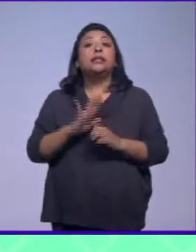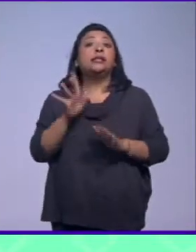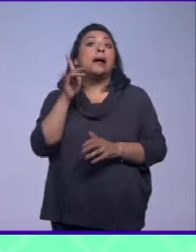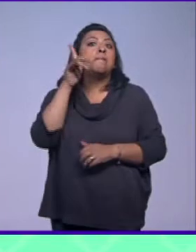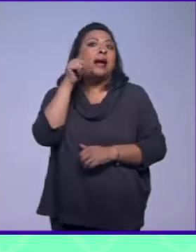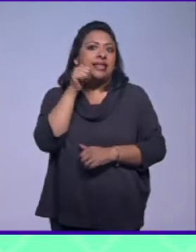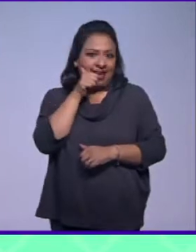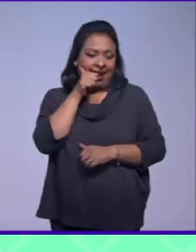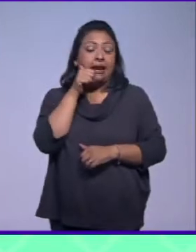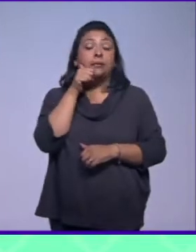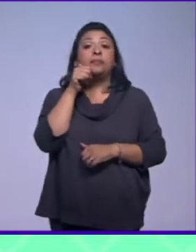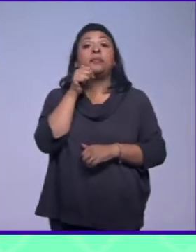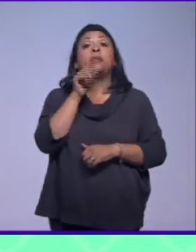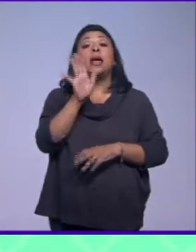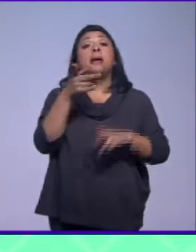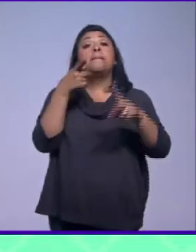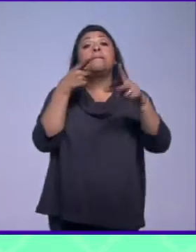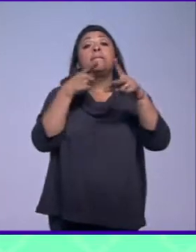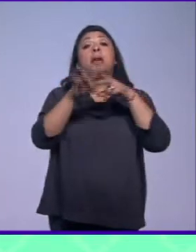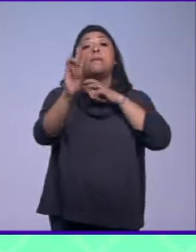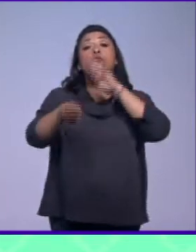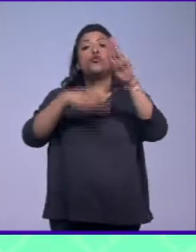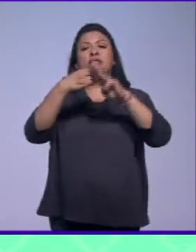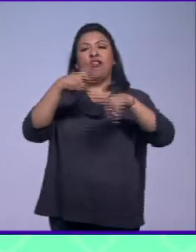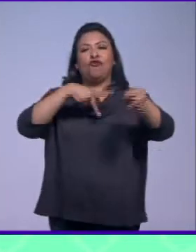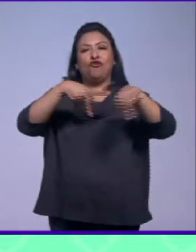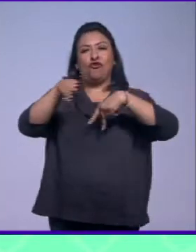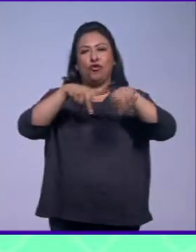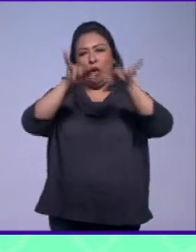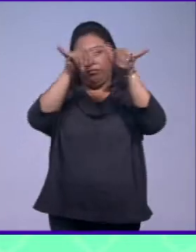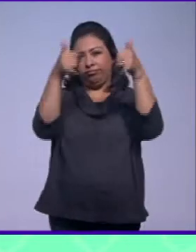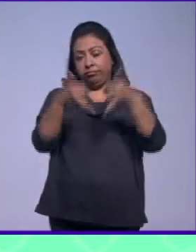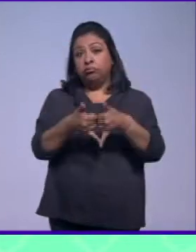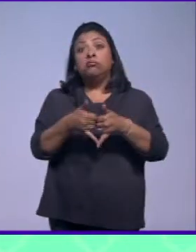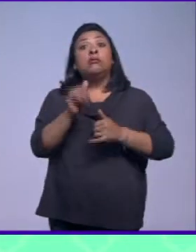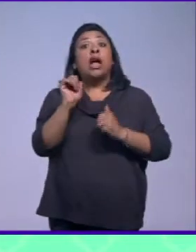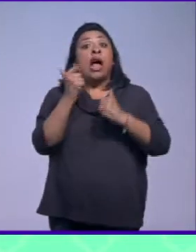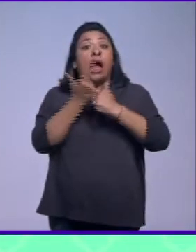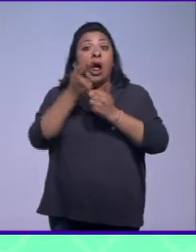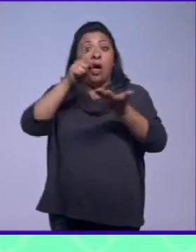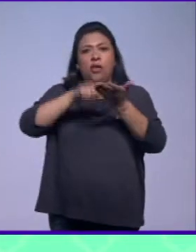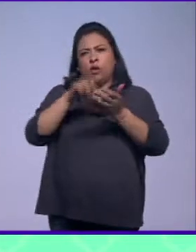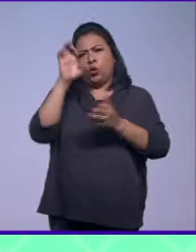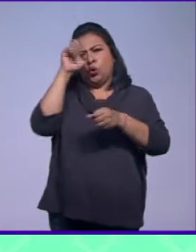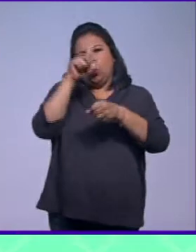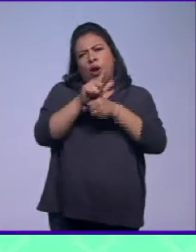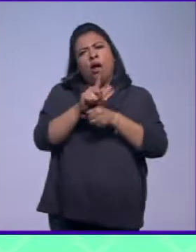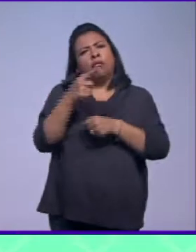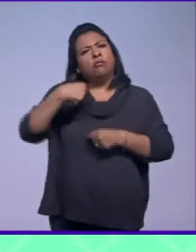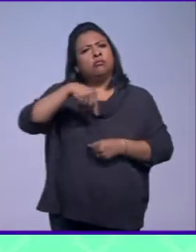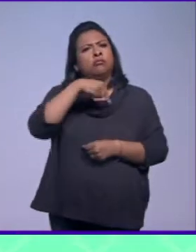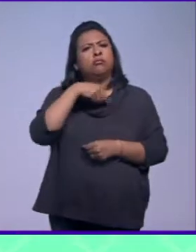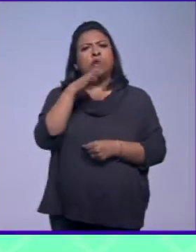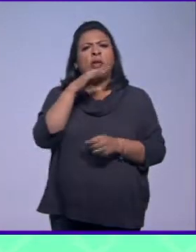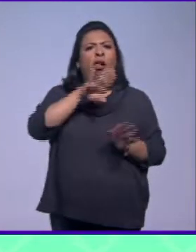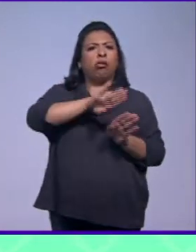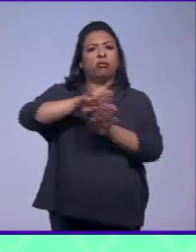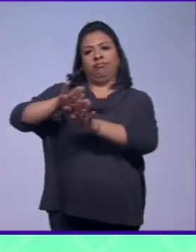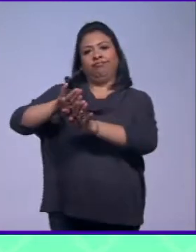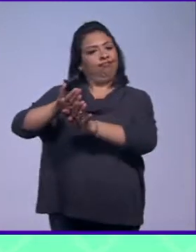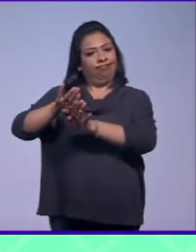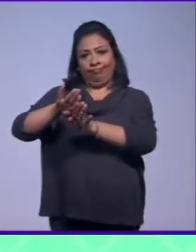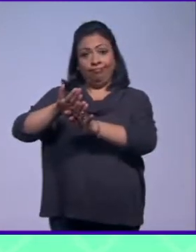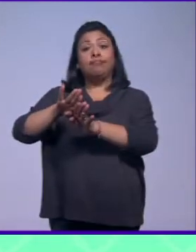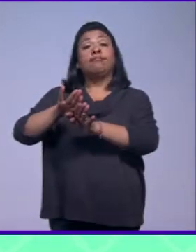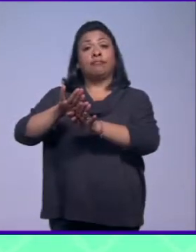mañana y dentro de unas horas va a comenzar el mundial de fútbol bueno es algo que forma parte de nuestra cultura nosotros no podemos hacernos a un lado pero no